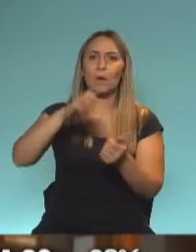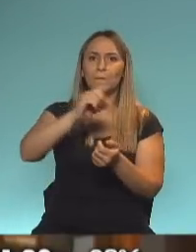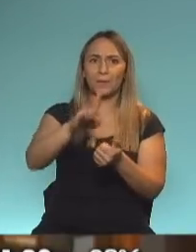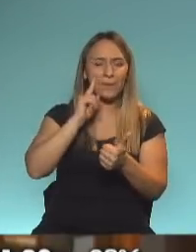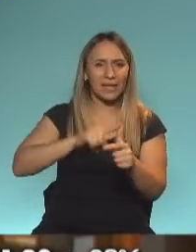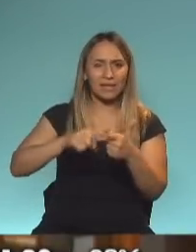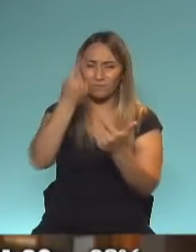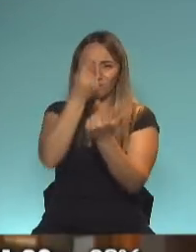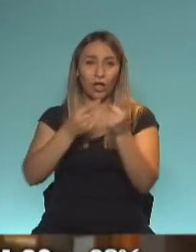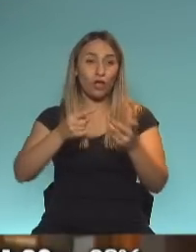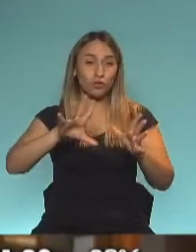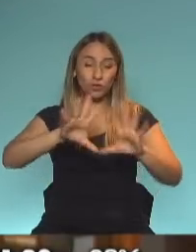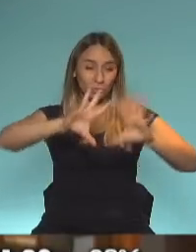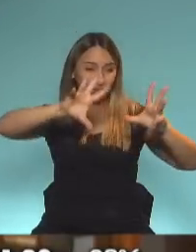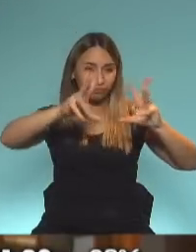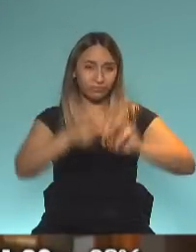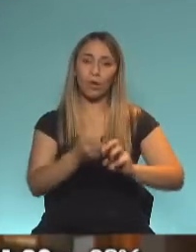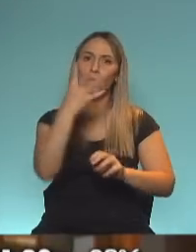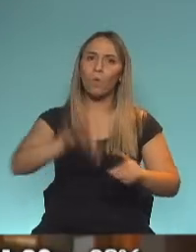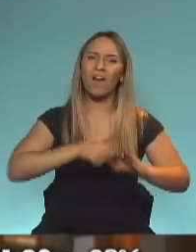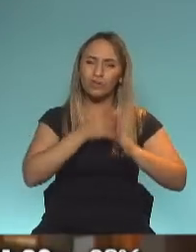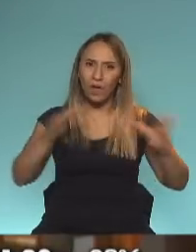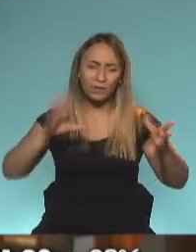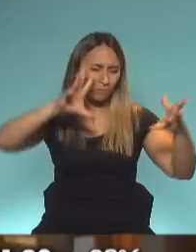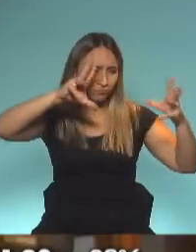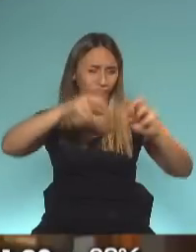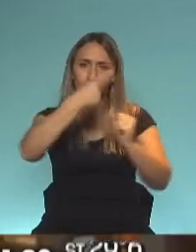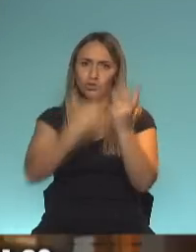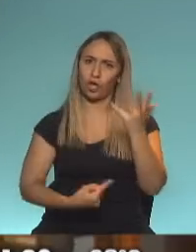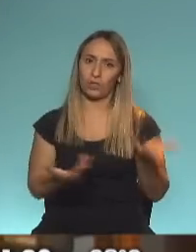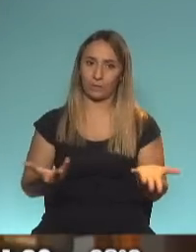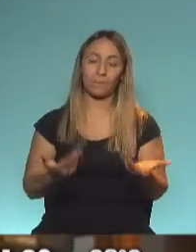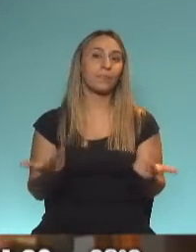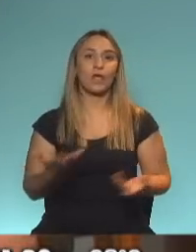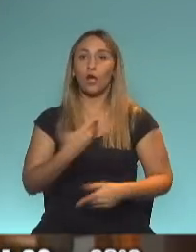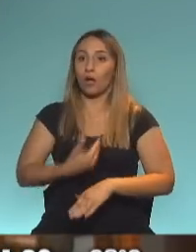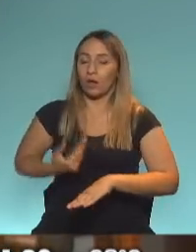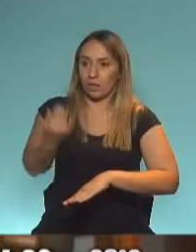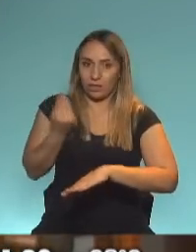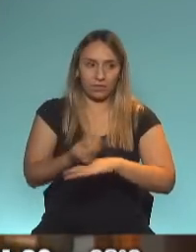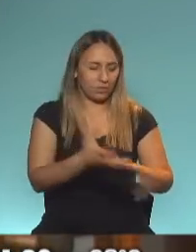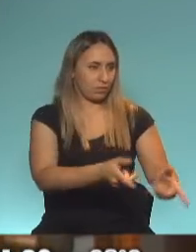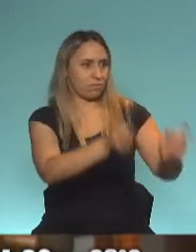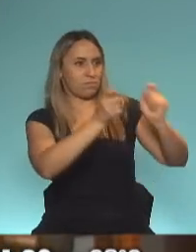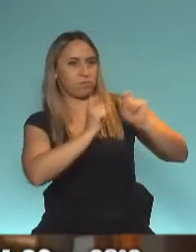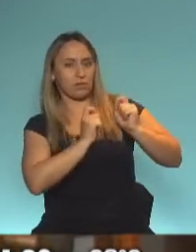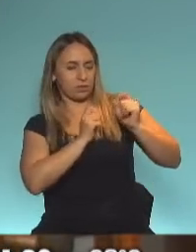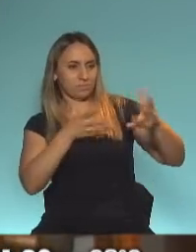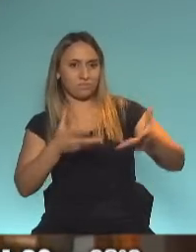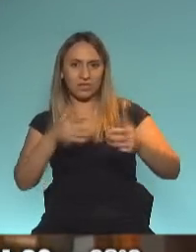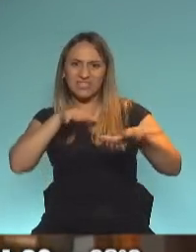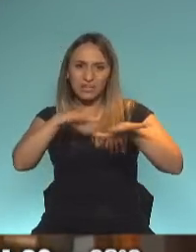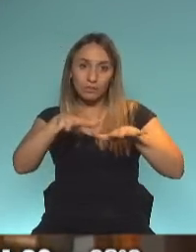eso destruyó en 4 años. Entonces el gobierno se aboca a esa situación y muy rápidamente empieza la situación